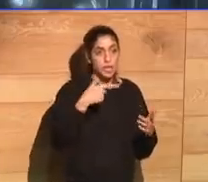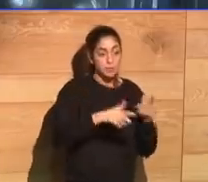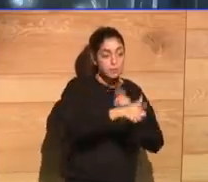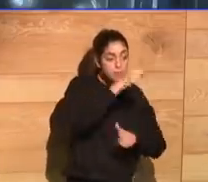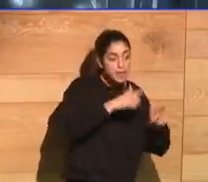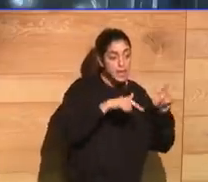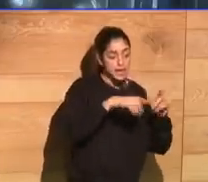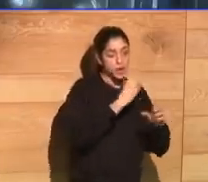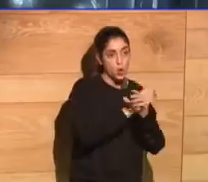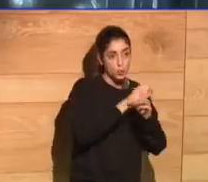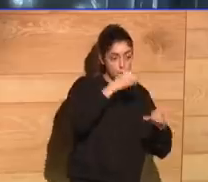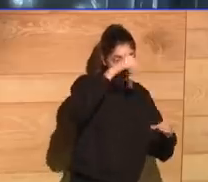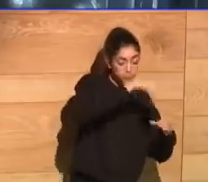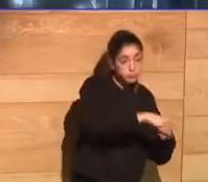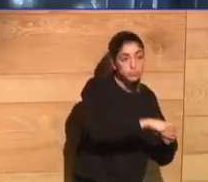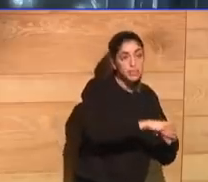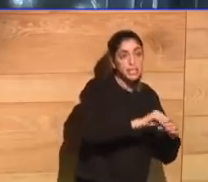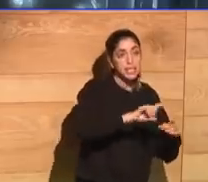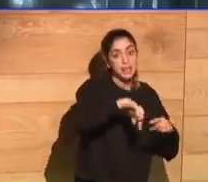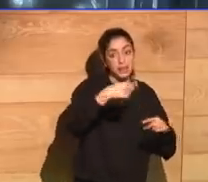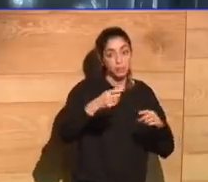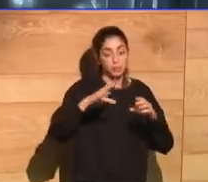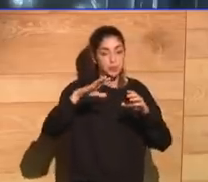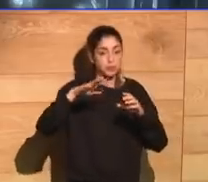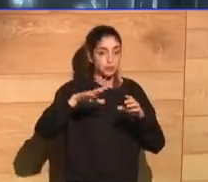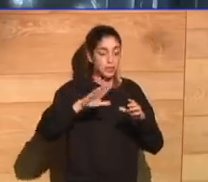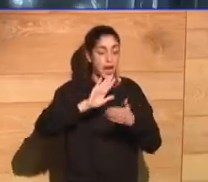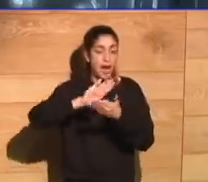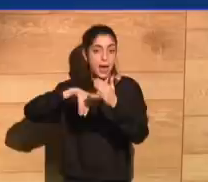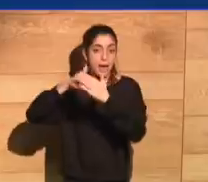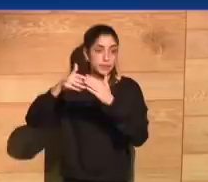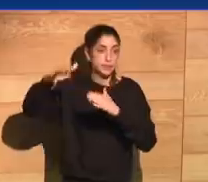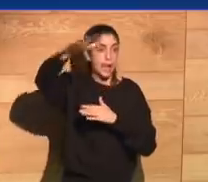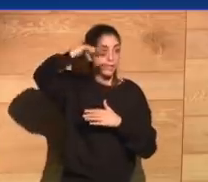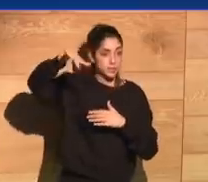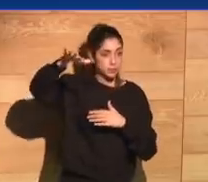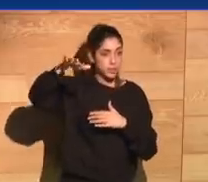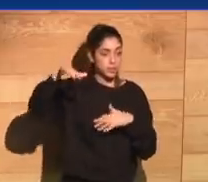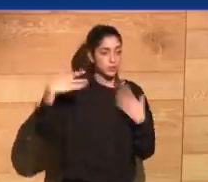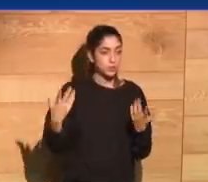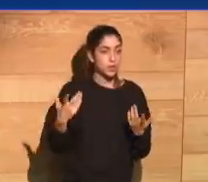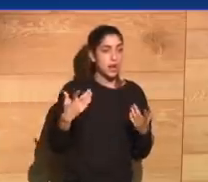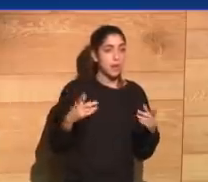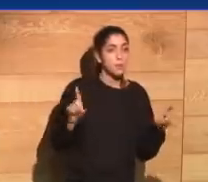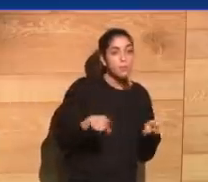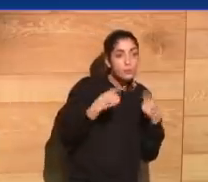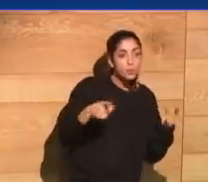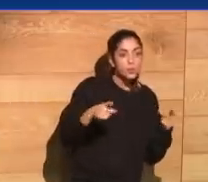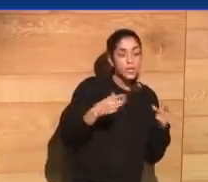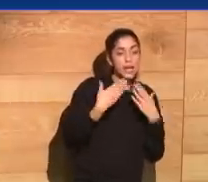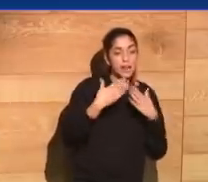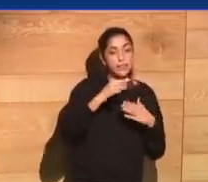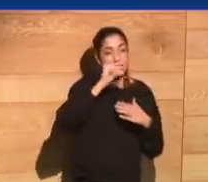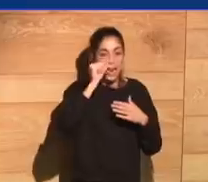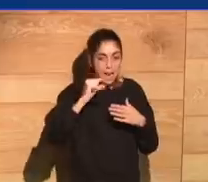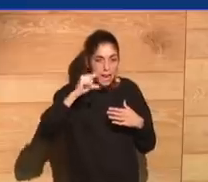y después te estás marchando del espacio para vivir una aventura. O sea, es alucinante. Y lo y que la hace. Música durante esas letras, bueno, esas letras que ahora hemos visto